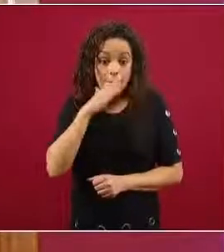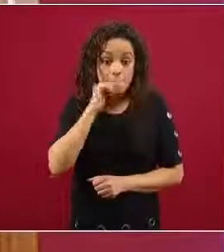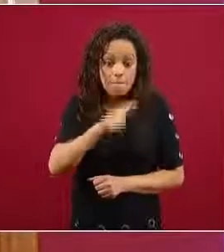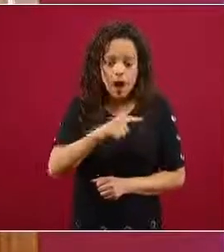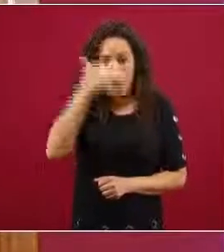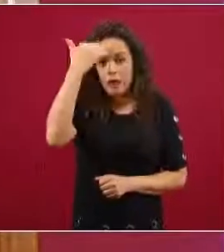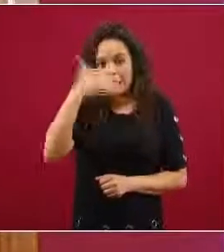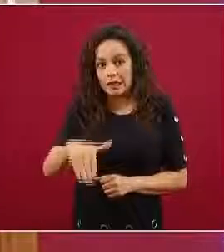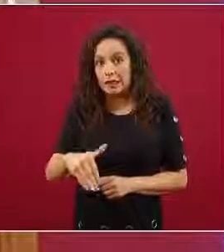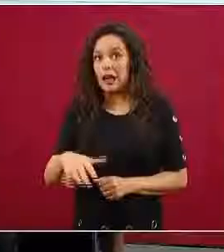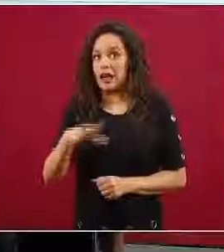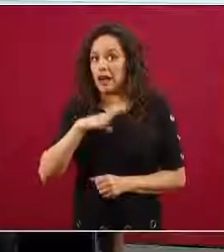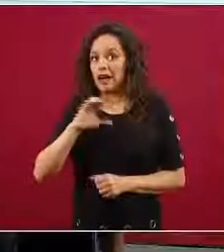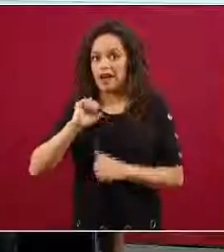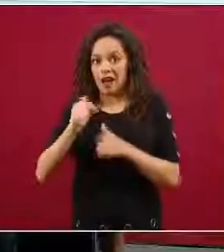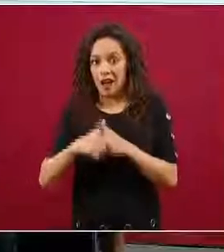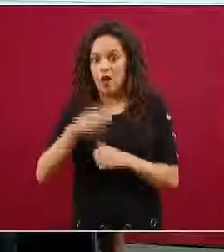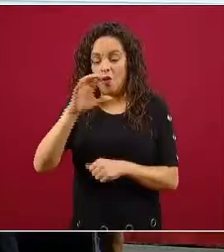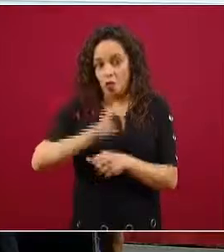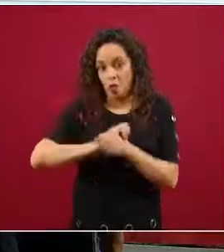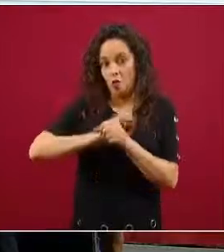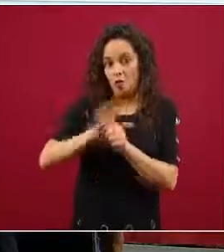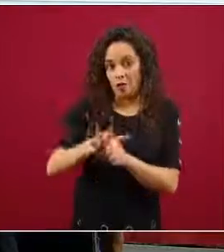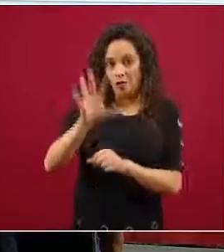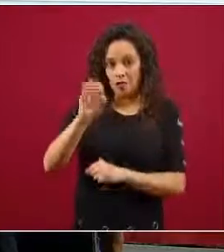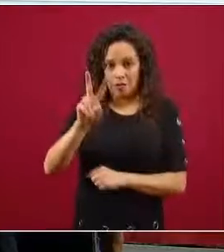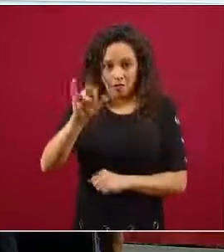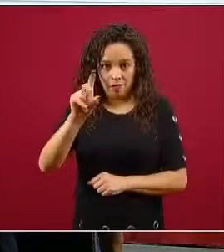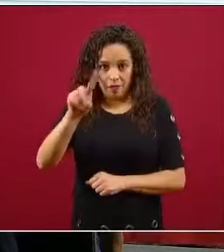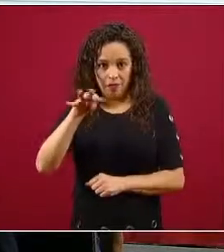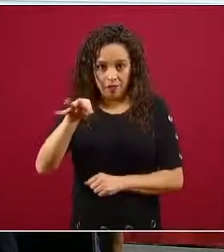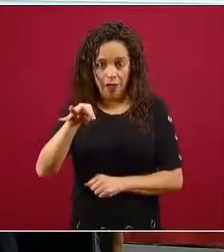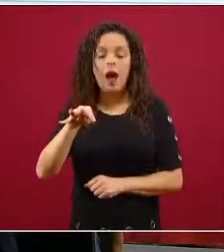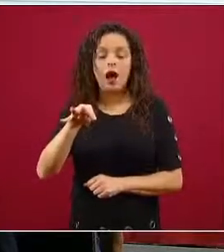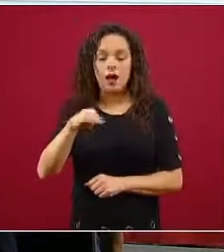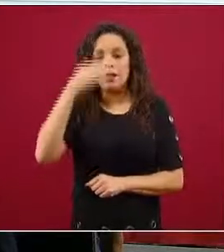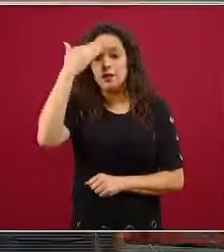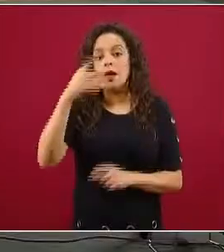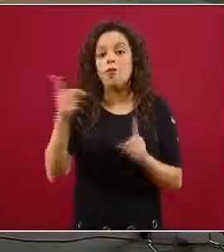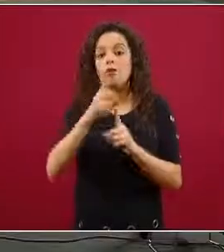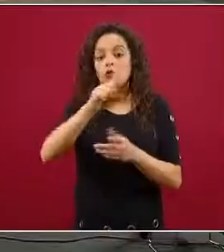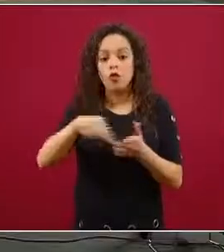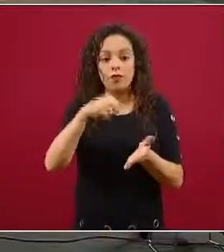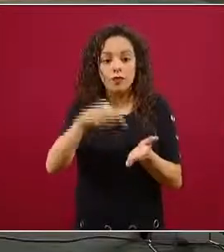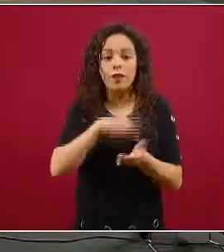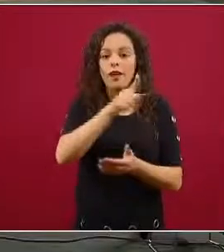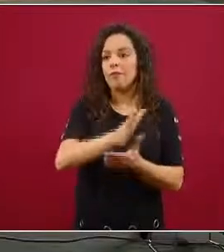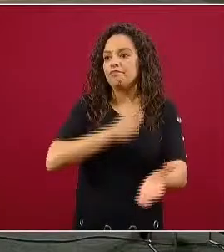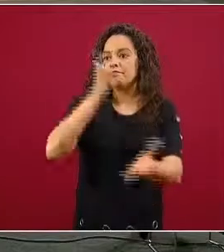a la mujer embarazada a los servicios en donde se va a atender. La que sigue, por favor.